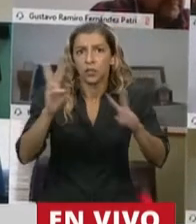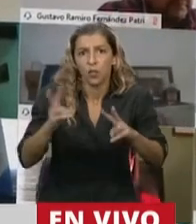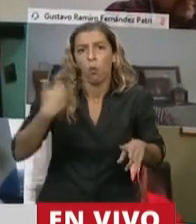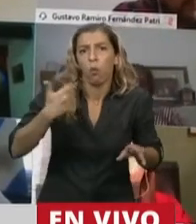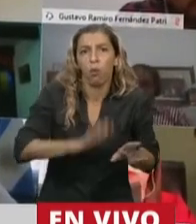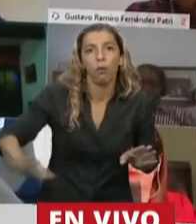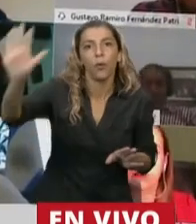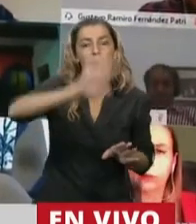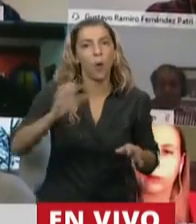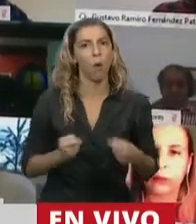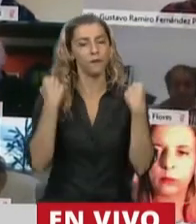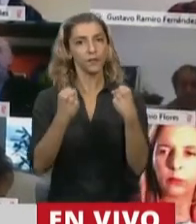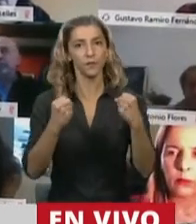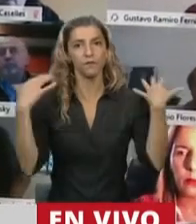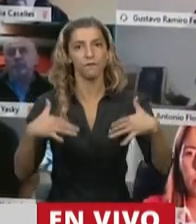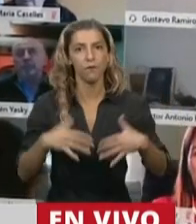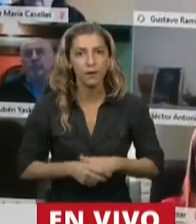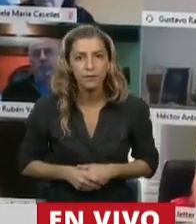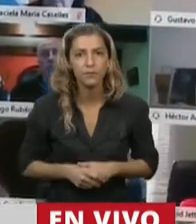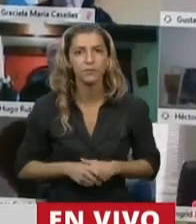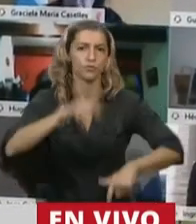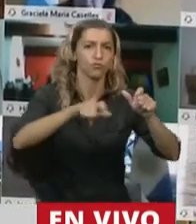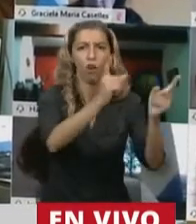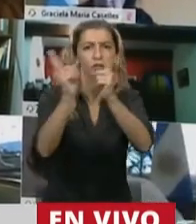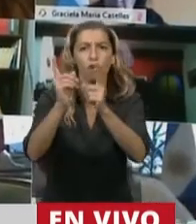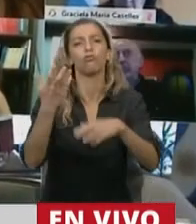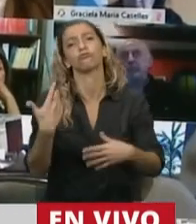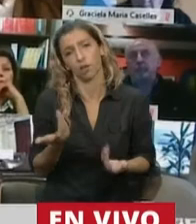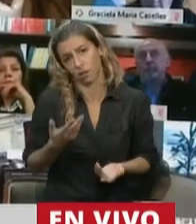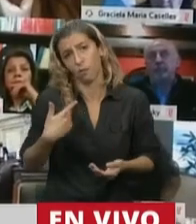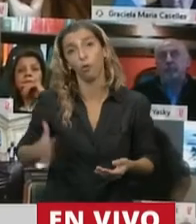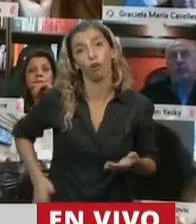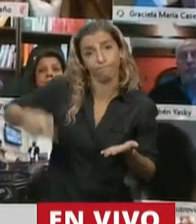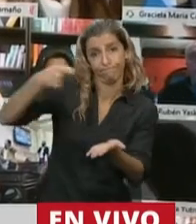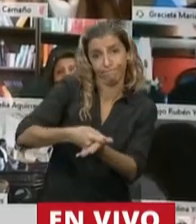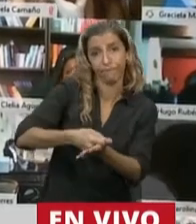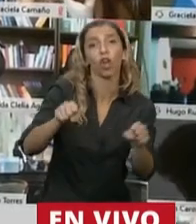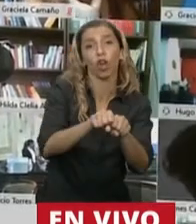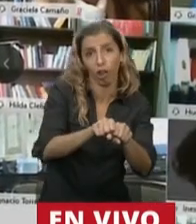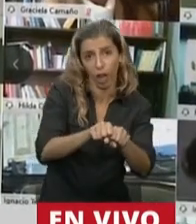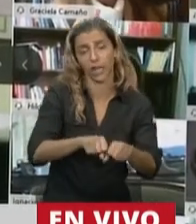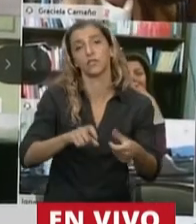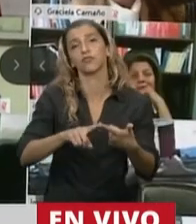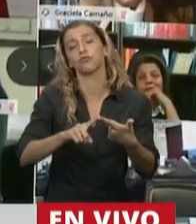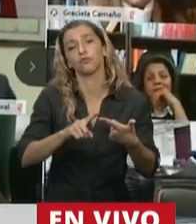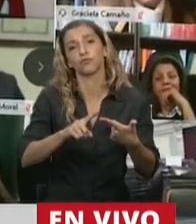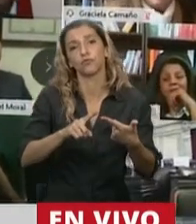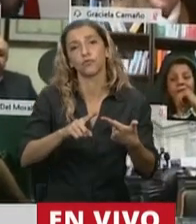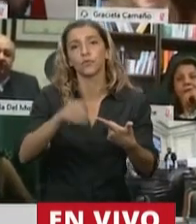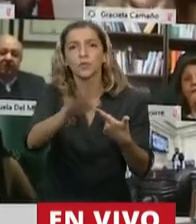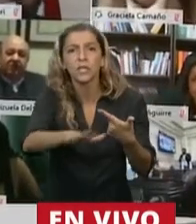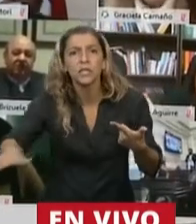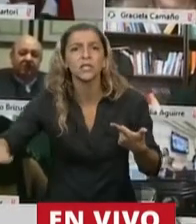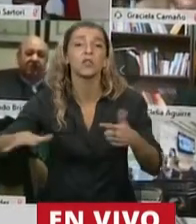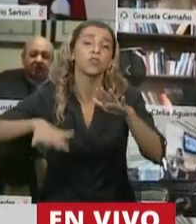ancho de los docentes de este país. Es cierto, pagando de su bolsillo la conectividad, es cierto, los chicos a veces